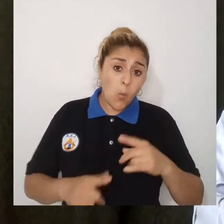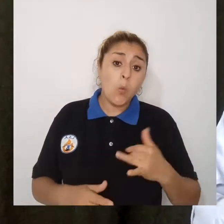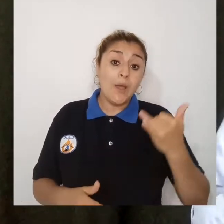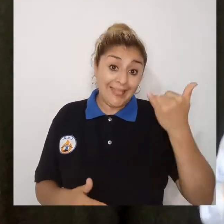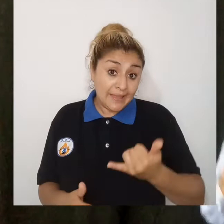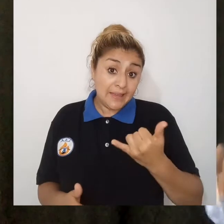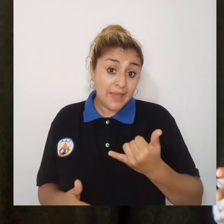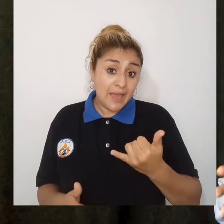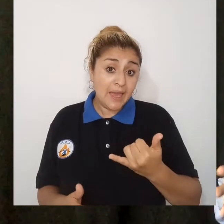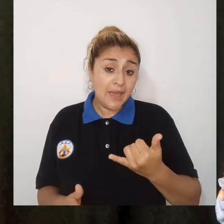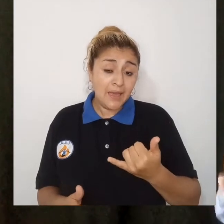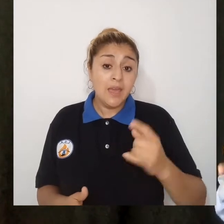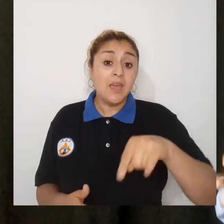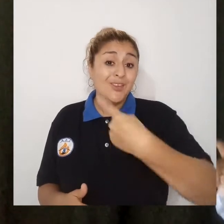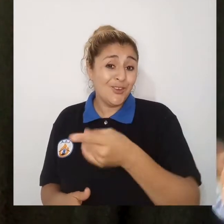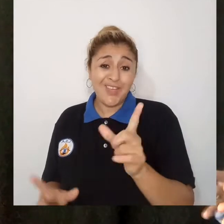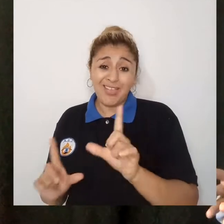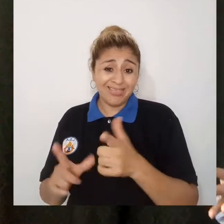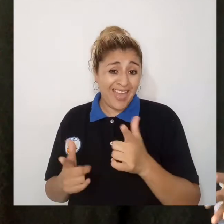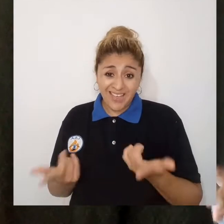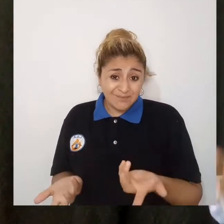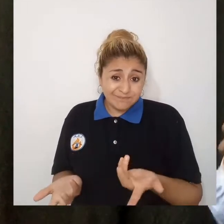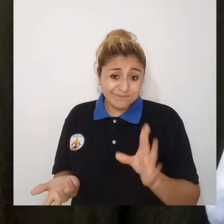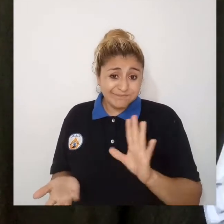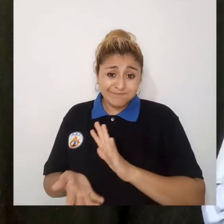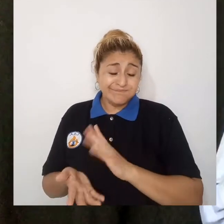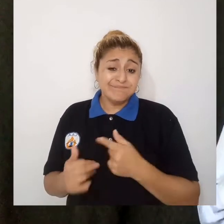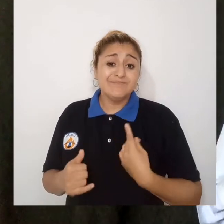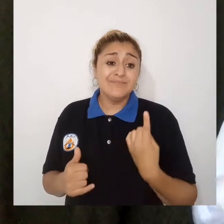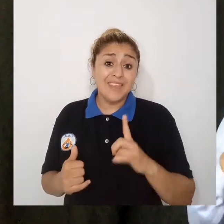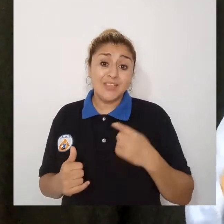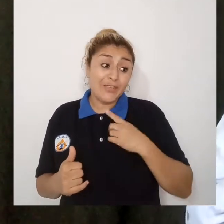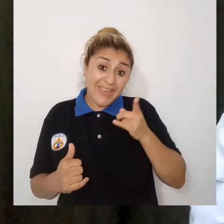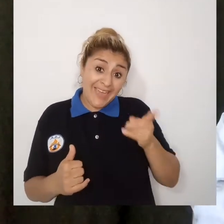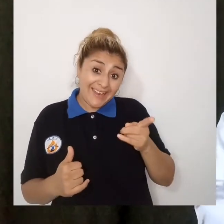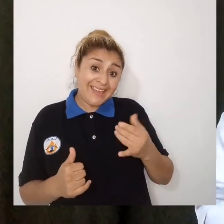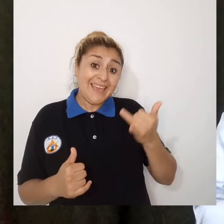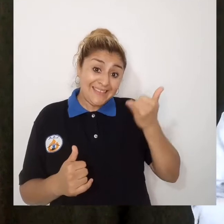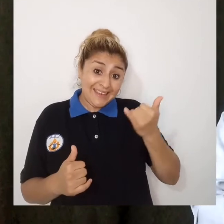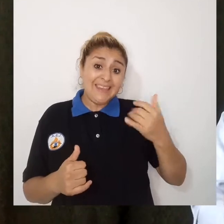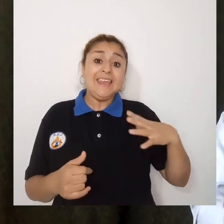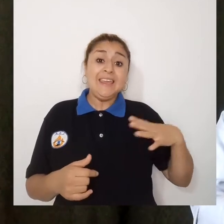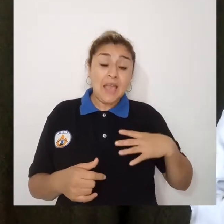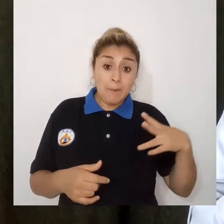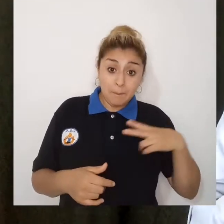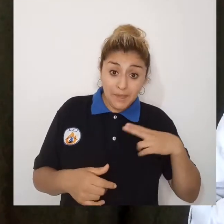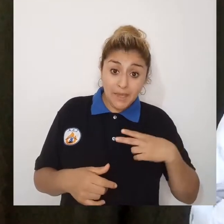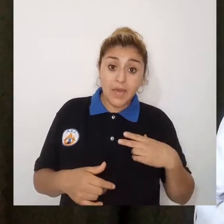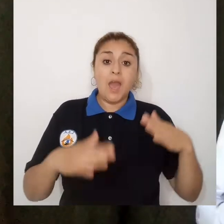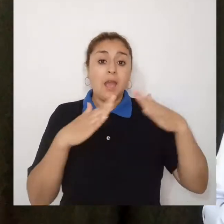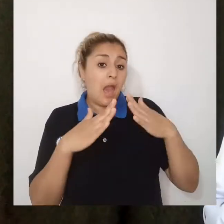que tenía necesidad la necesidad de cada uno y gente que tenía otras posibilidades propiedades y